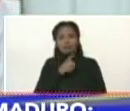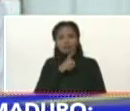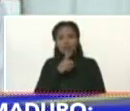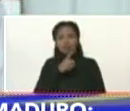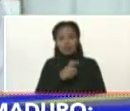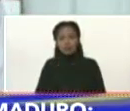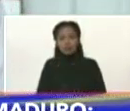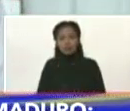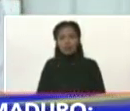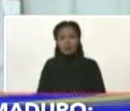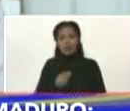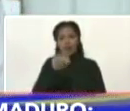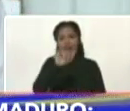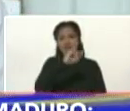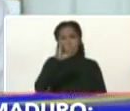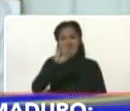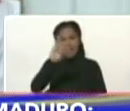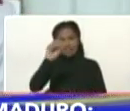nazi